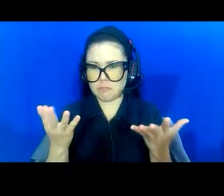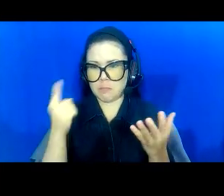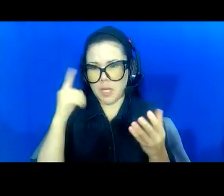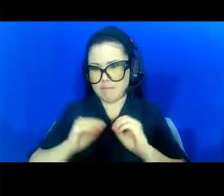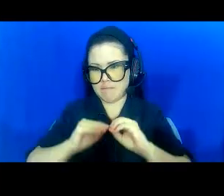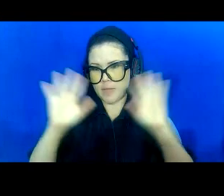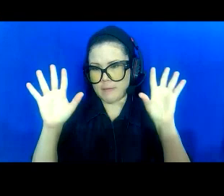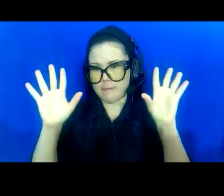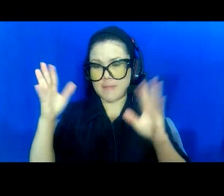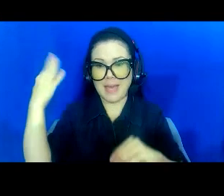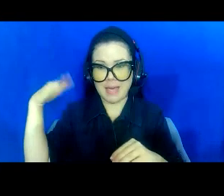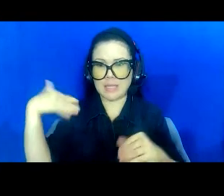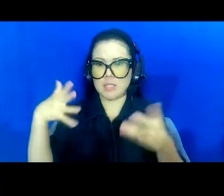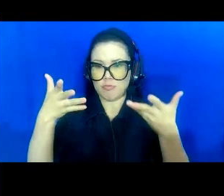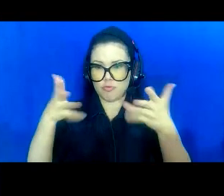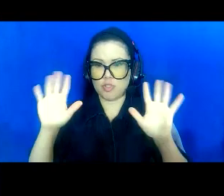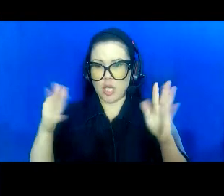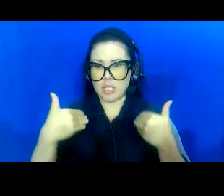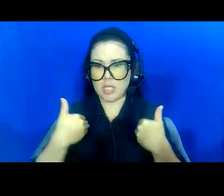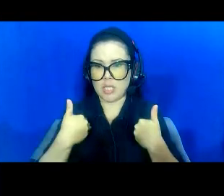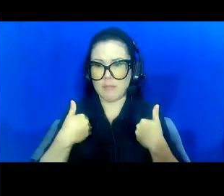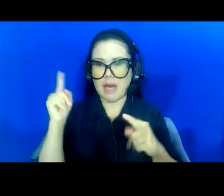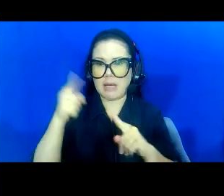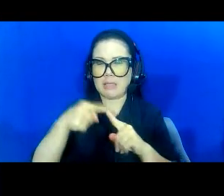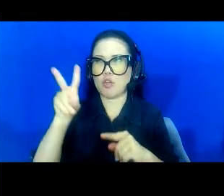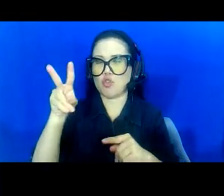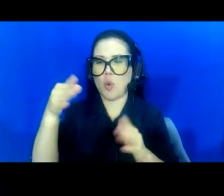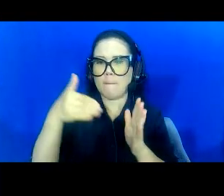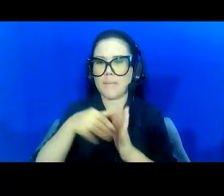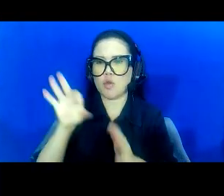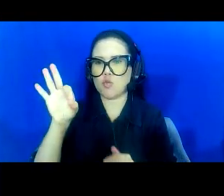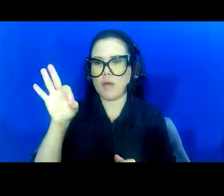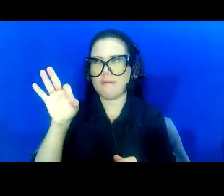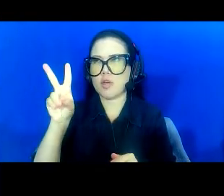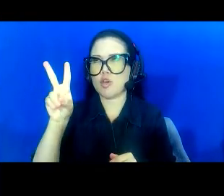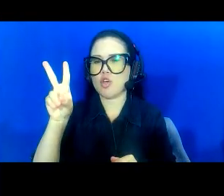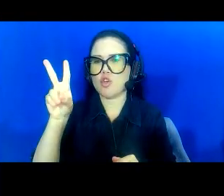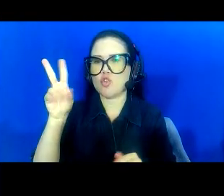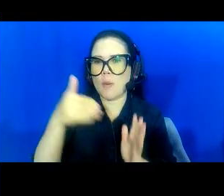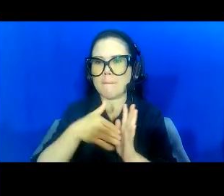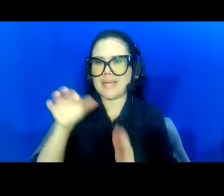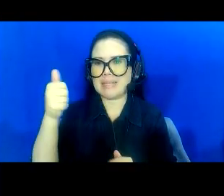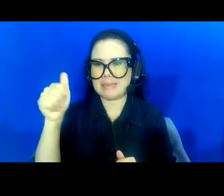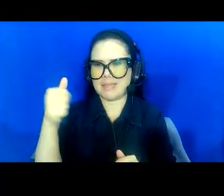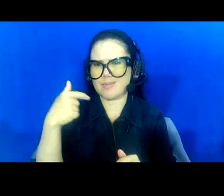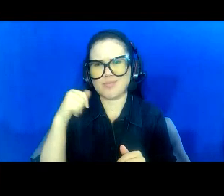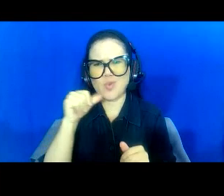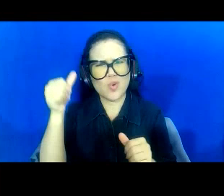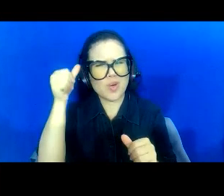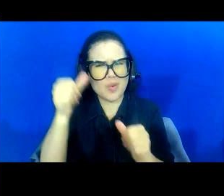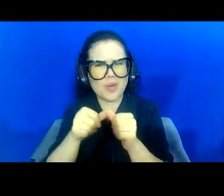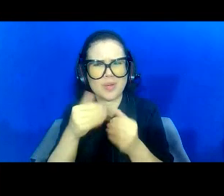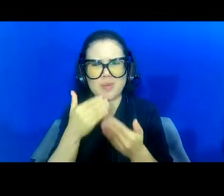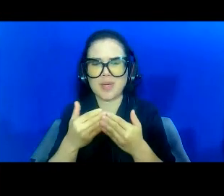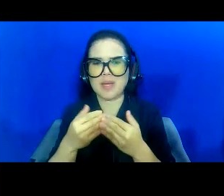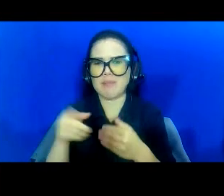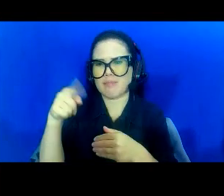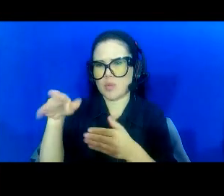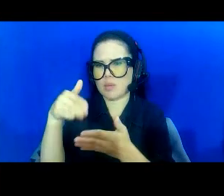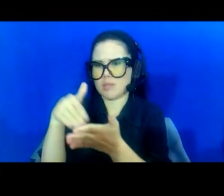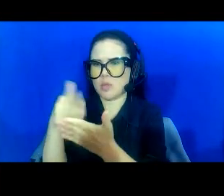lo teníamos. Hasta 2009, 2010, no recuerdo bien, en los centros de ingresos de las penitenciarías había